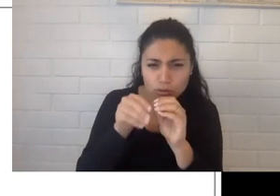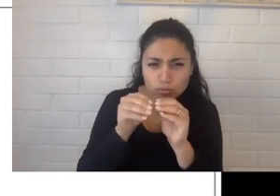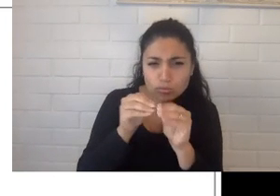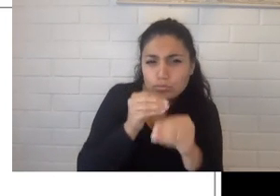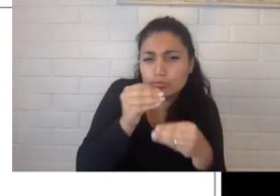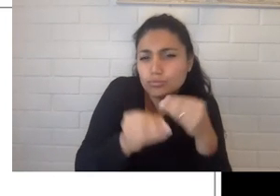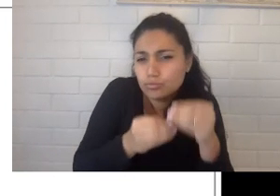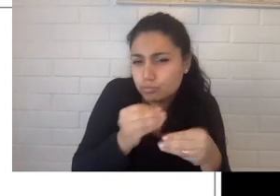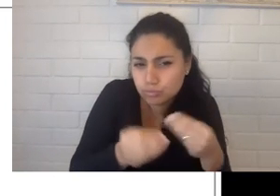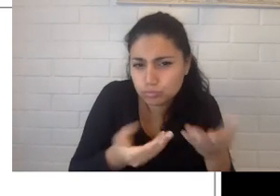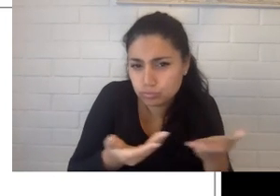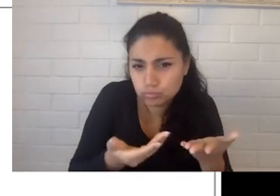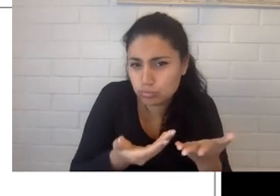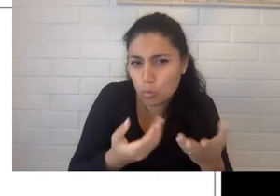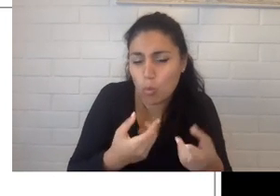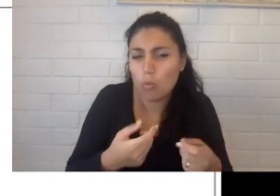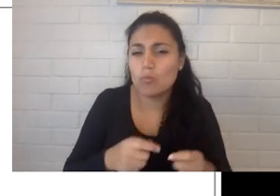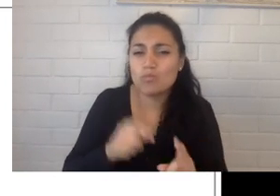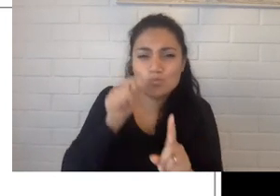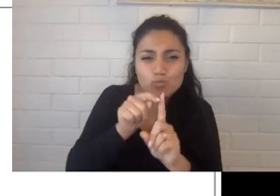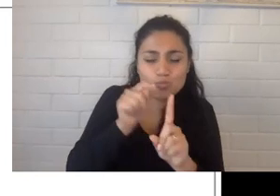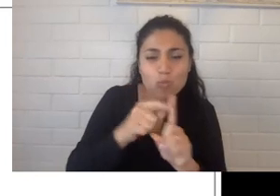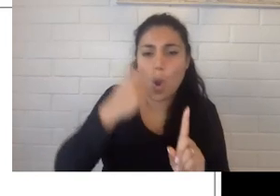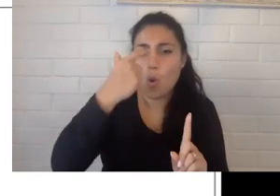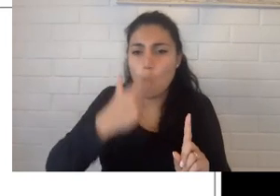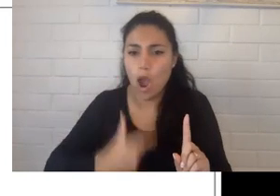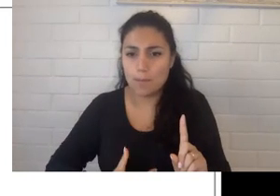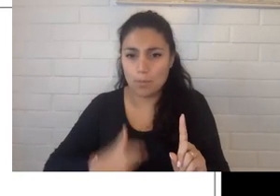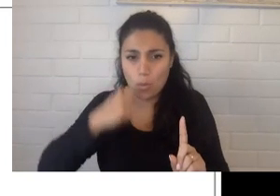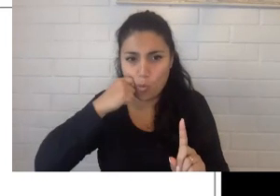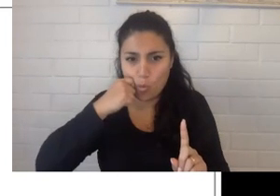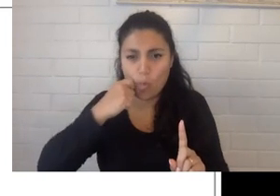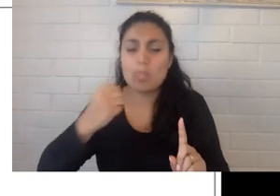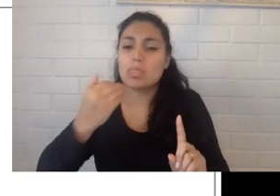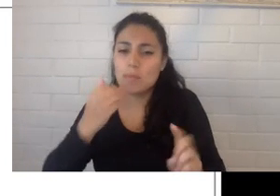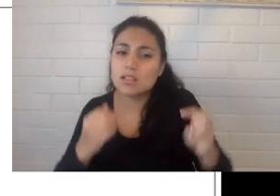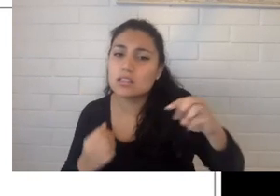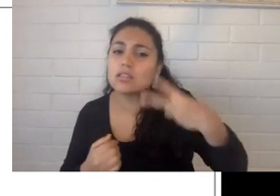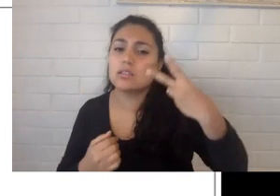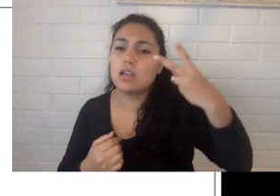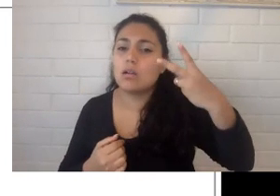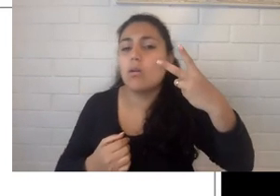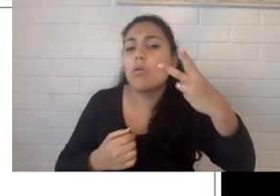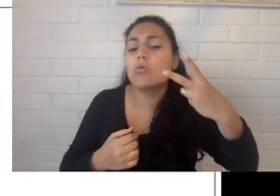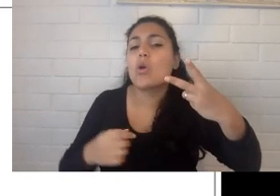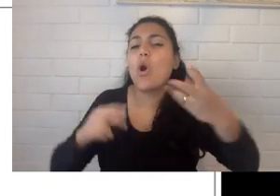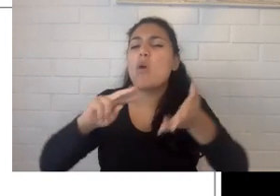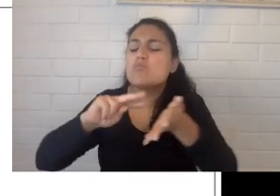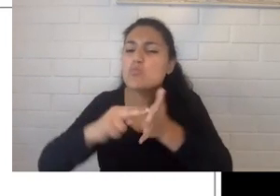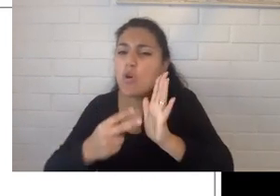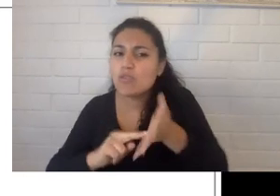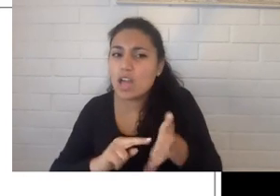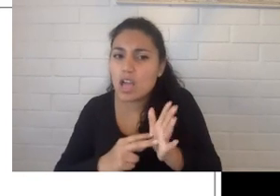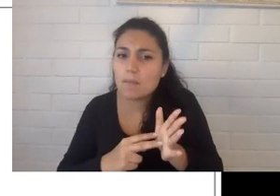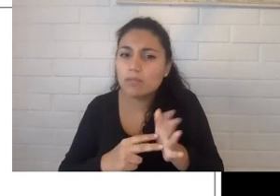el comportamiento del cuerpo, ¿ya? Y en segundo, en resolver los problemas que le provocan las distintas condiciones al que se